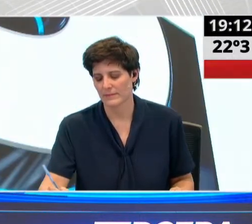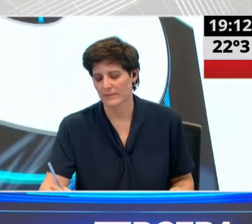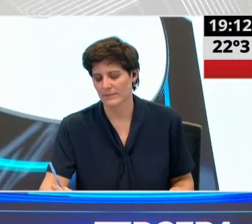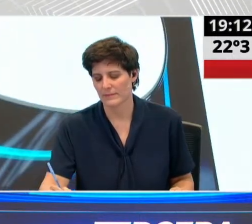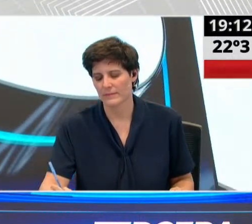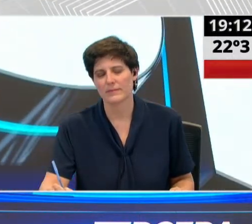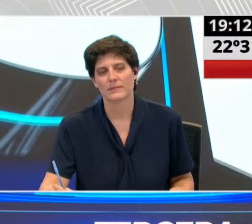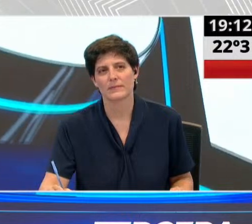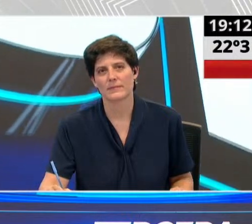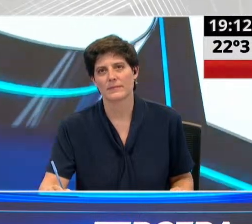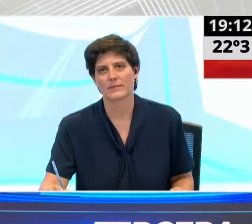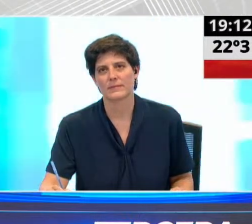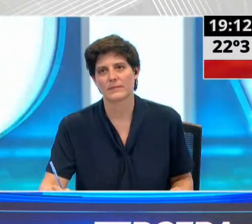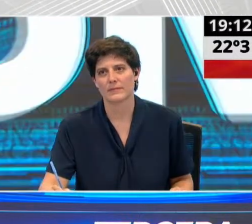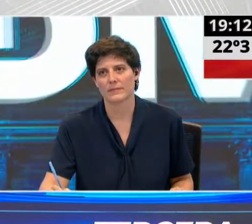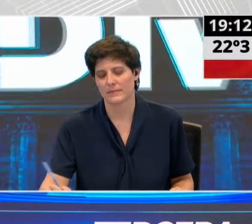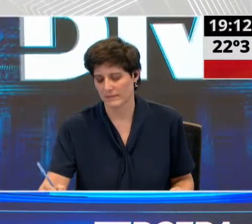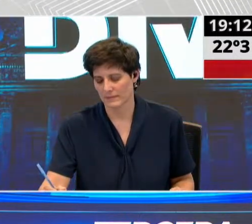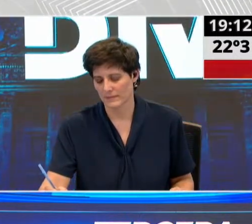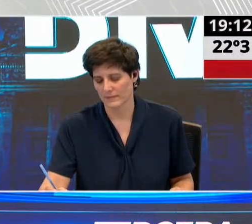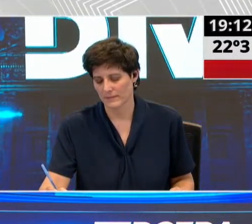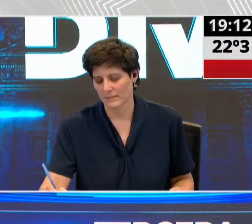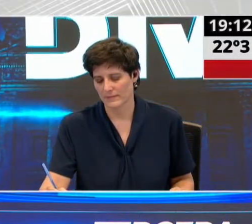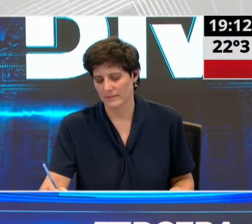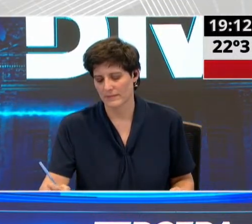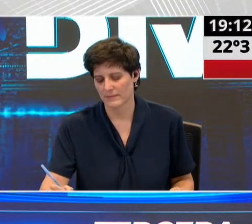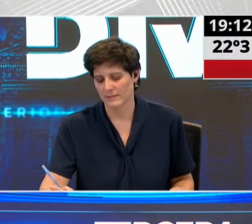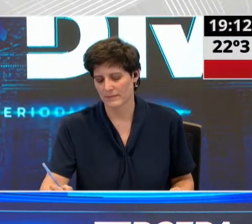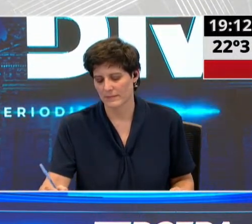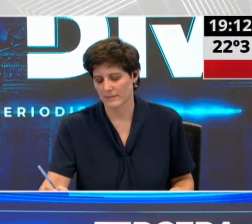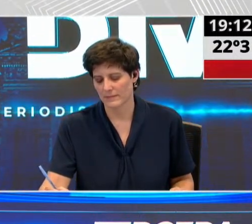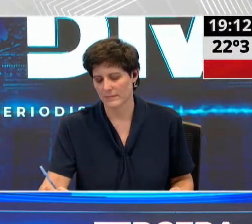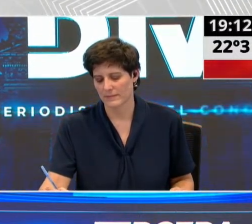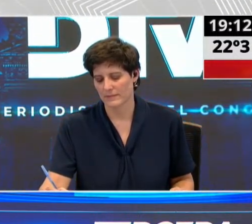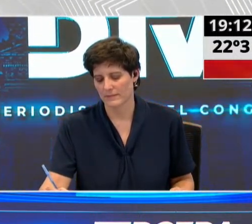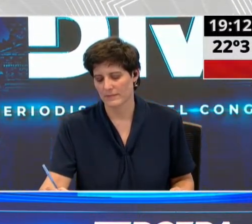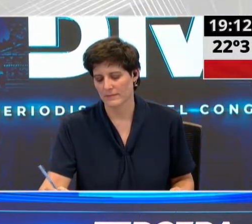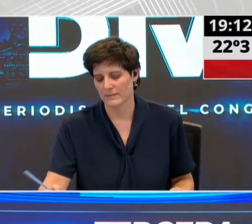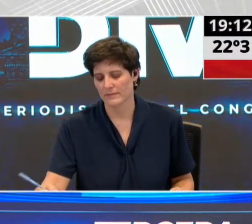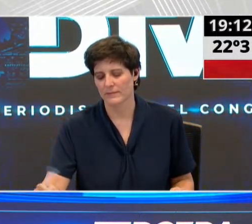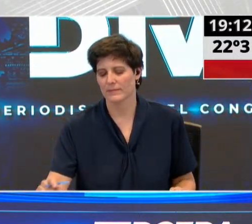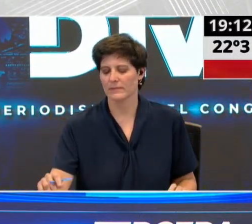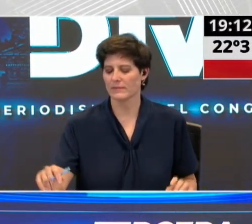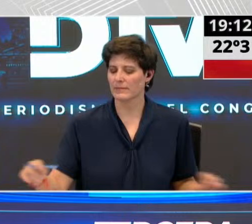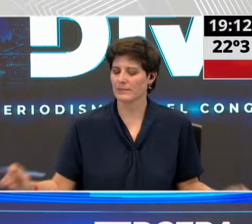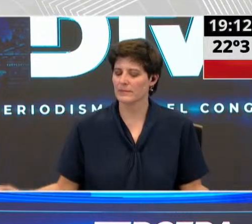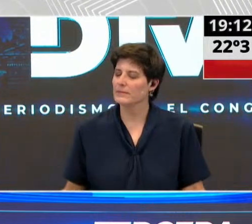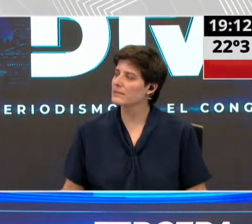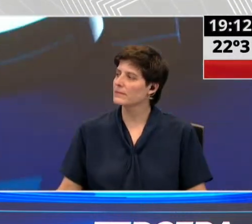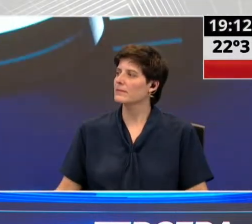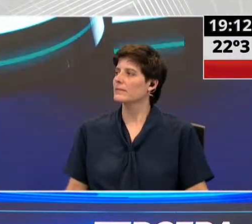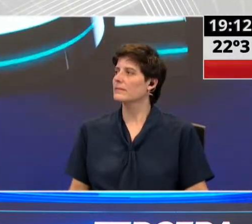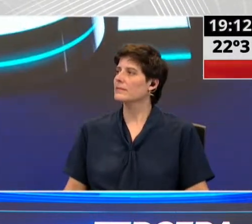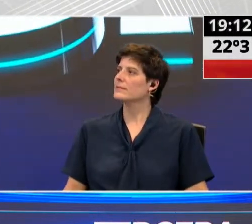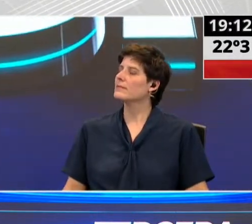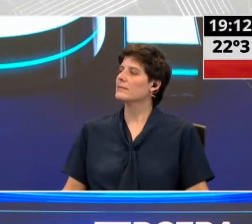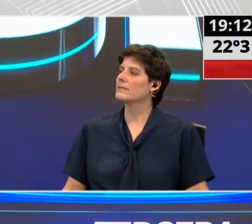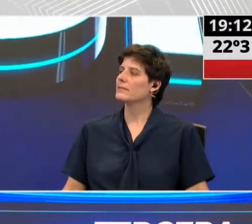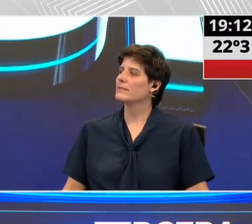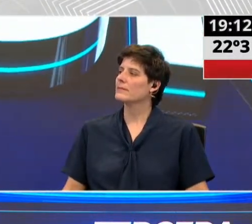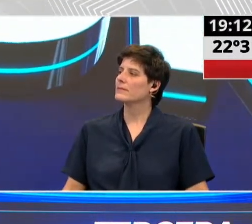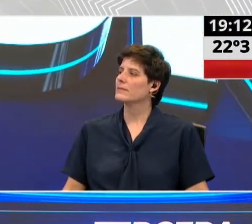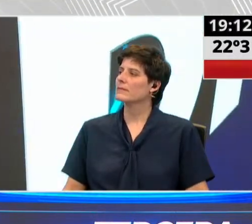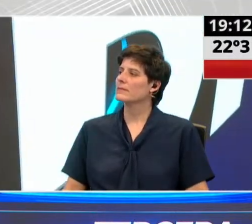discusiones, genera interrogantes sobre el futuro de Juntos por el Cambio, y en el contexto de la definición de las autoridades de la